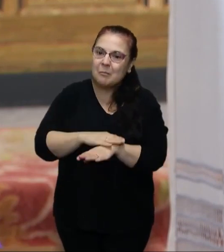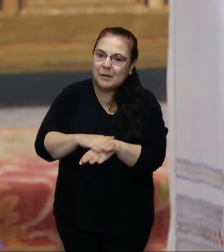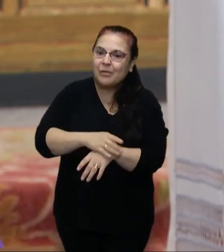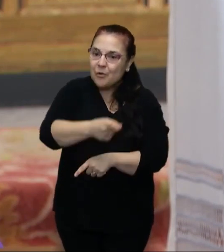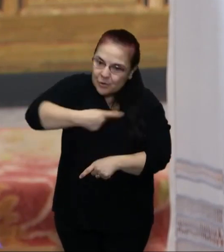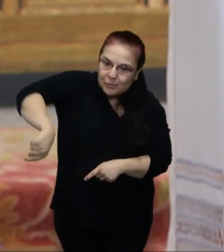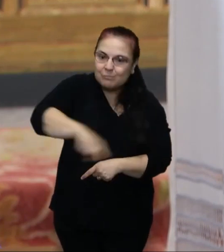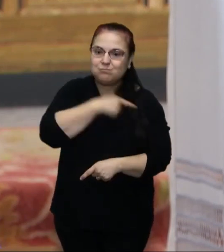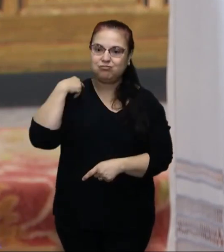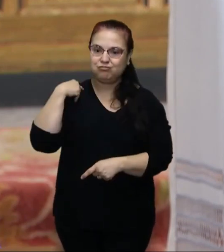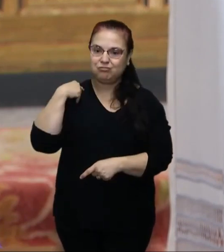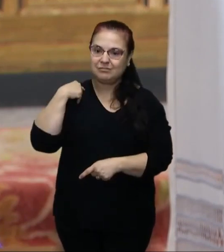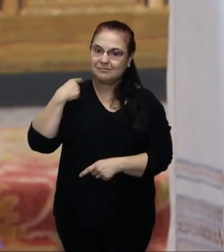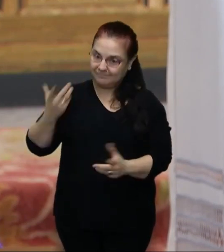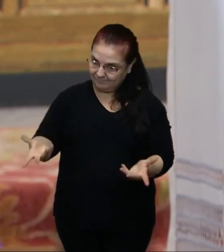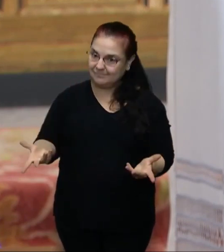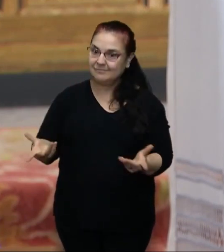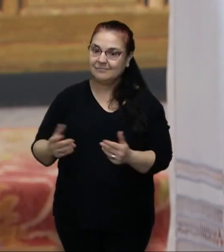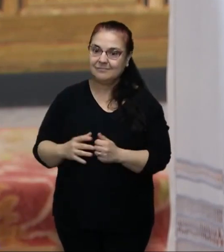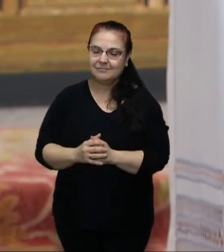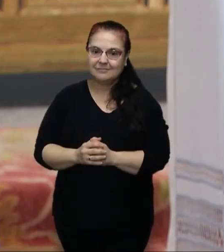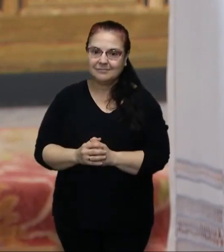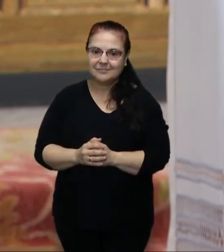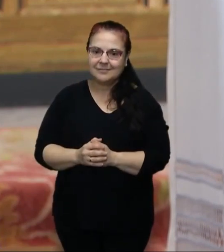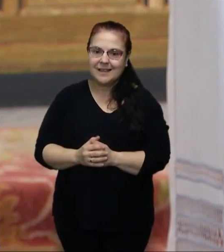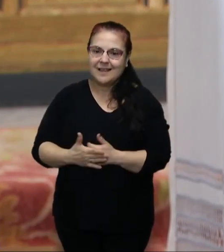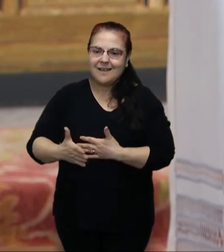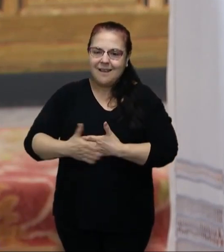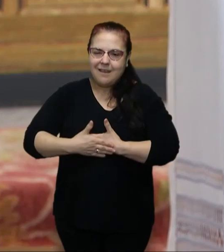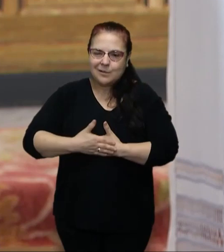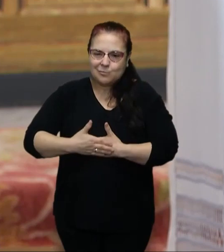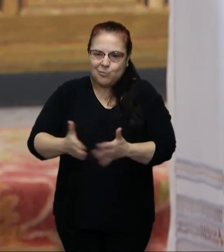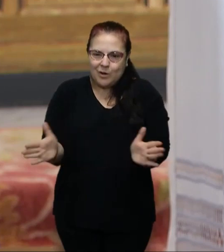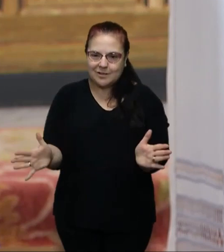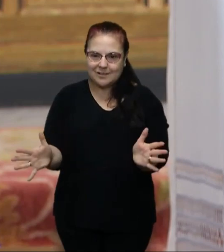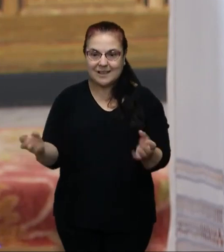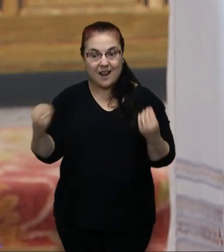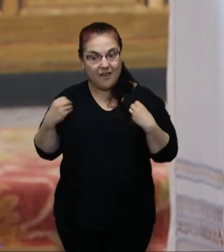pecados y la apertura de las puertas de la vida eterna.